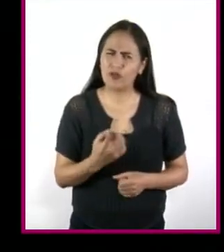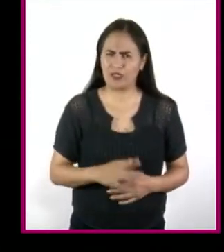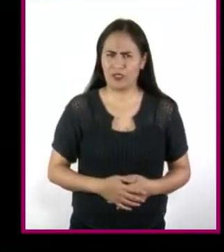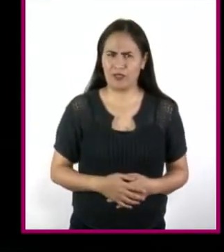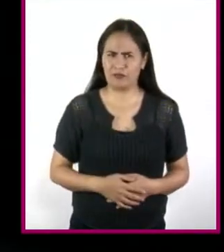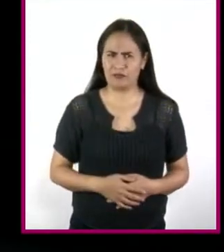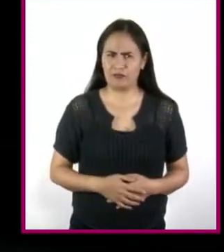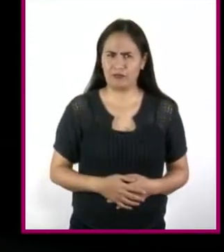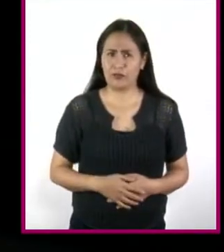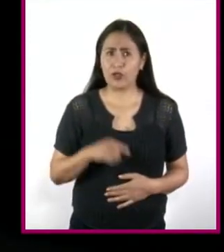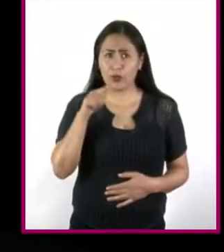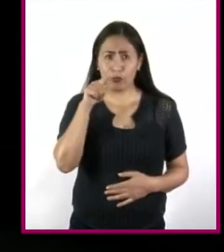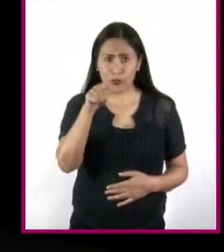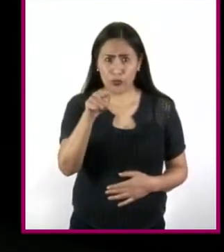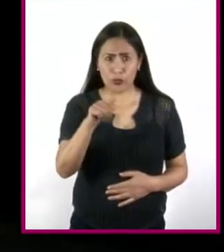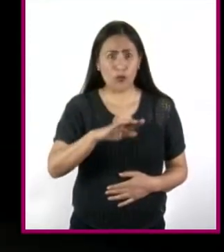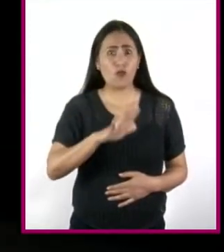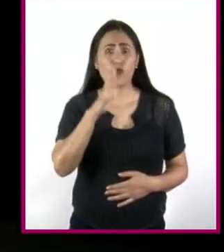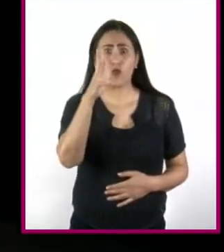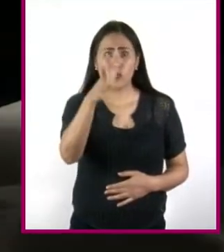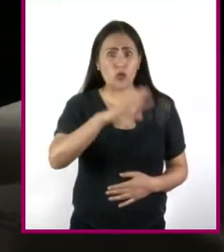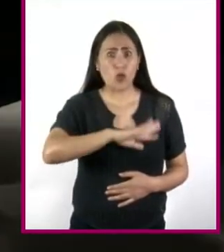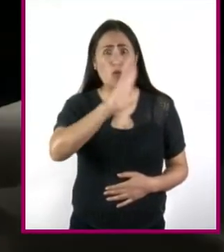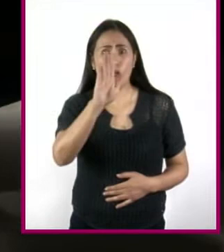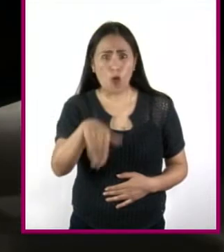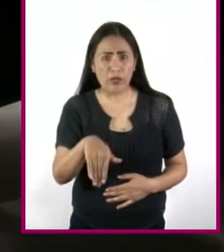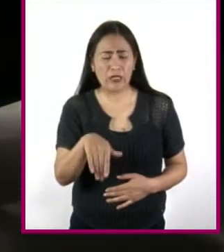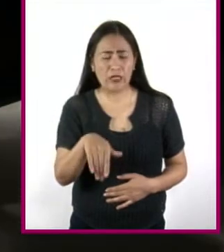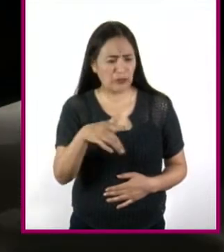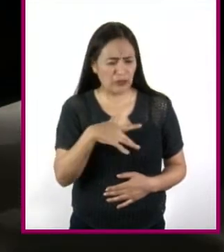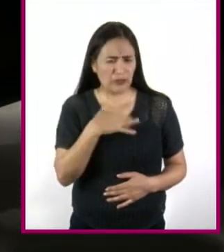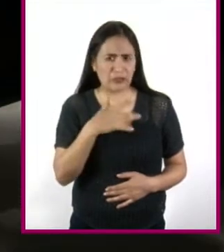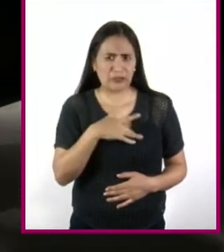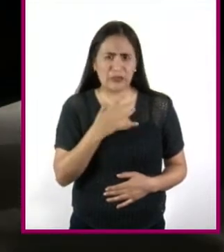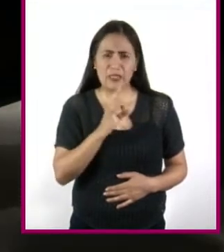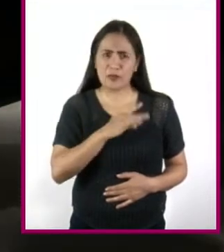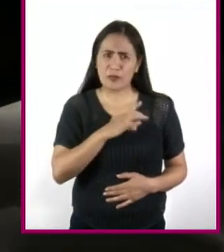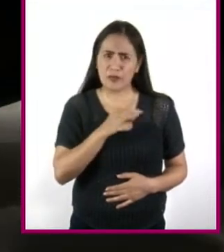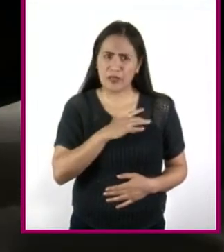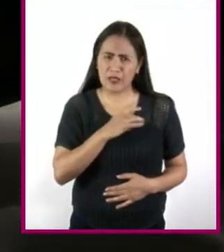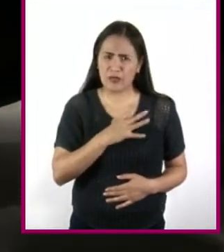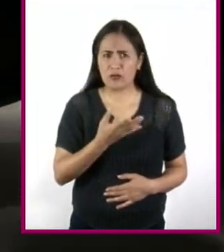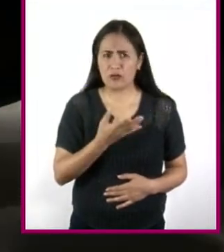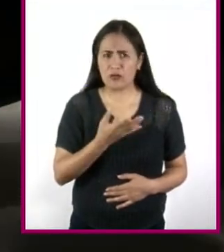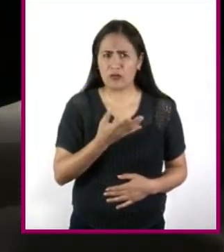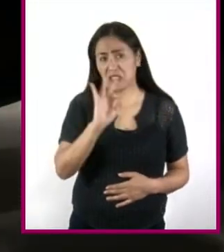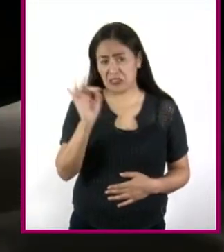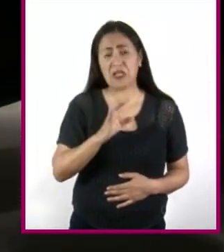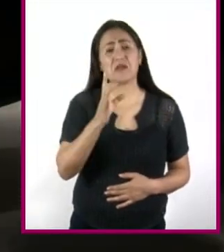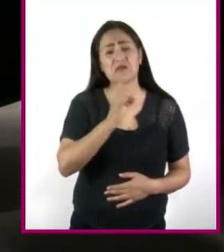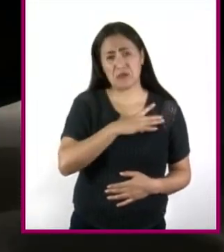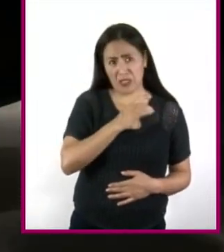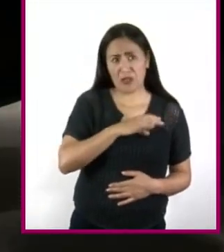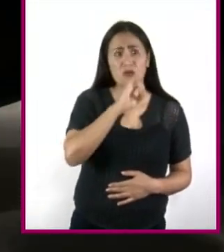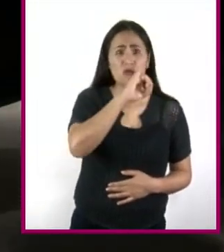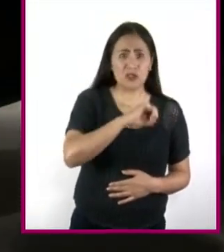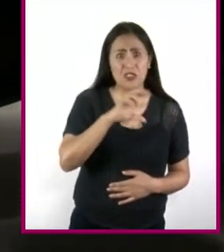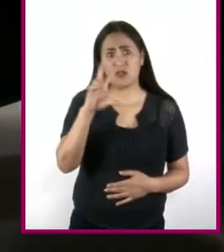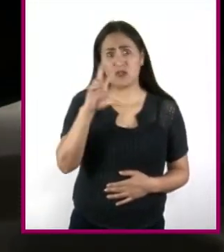¿Tienes alguna razón para temer a la muerte? Quizá le temas, o no, porque no sabes qué